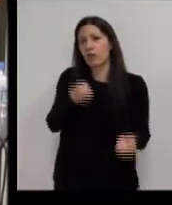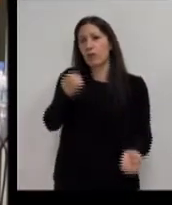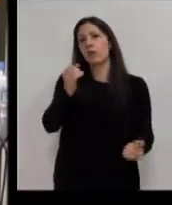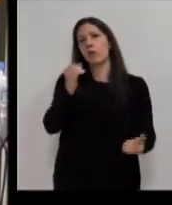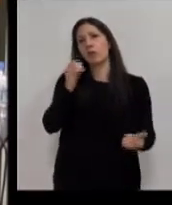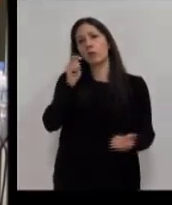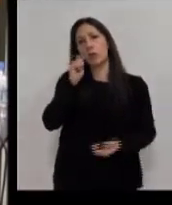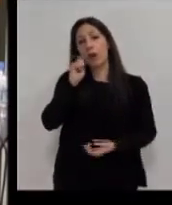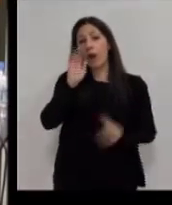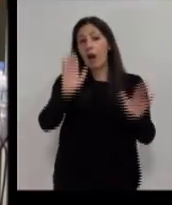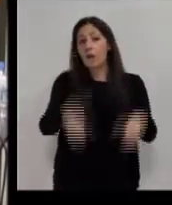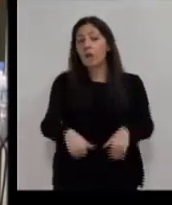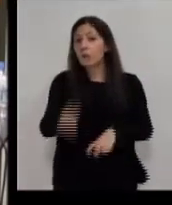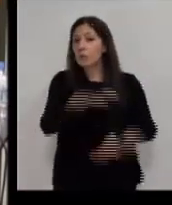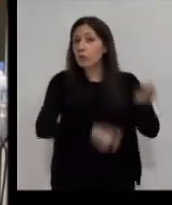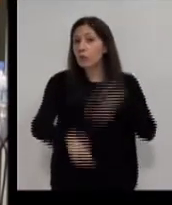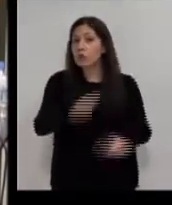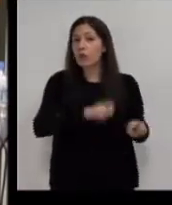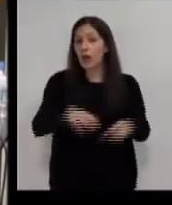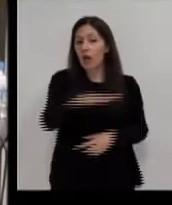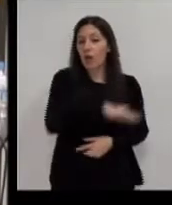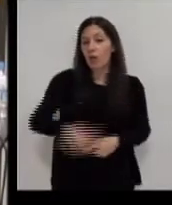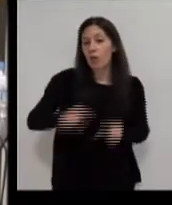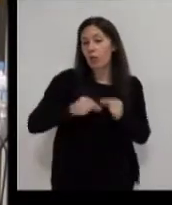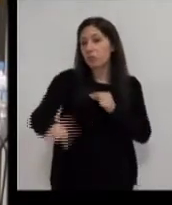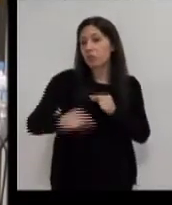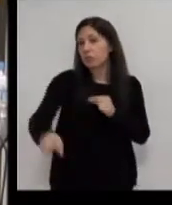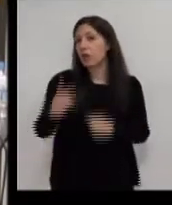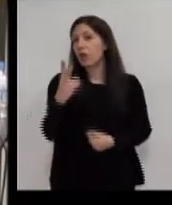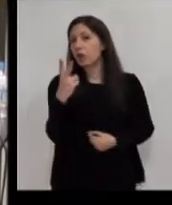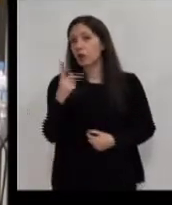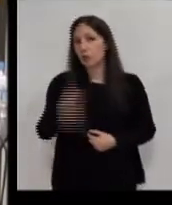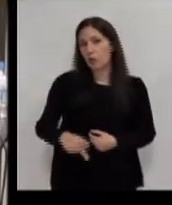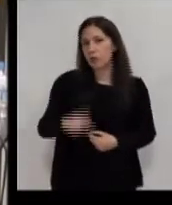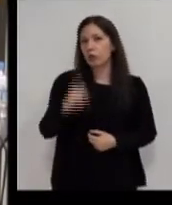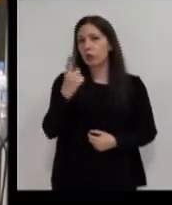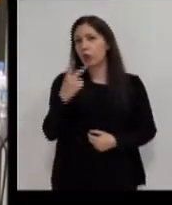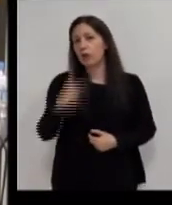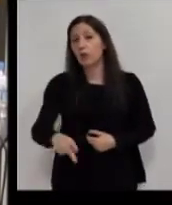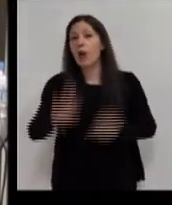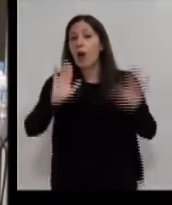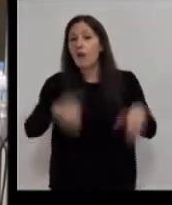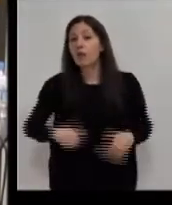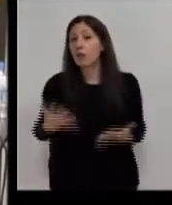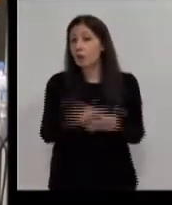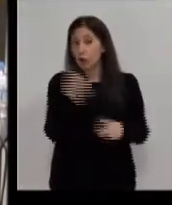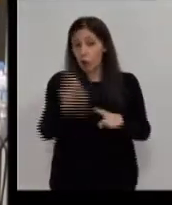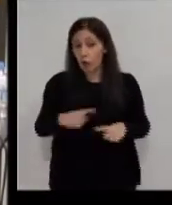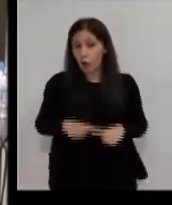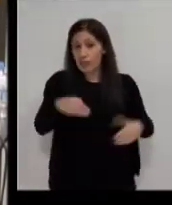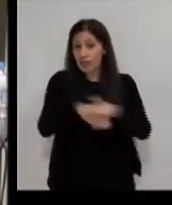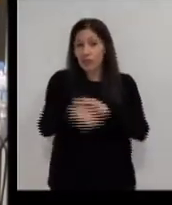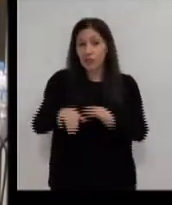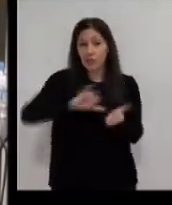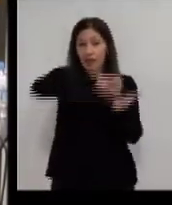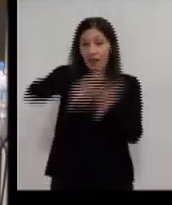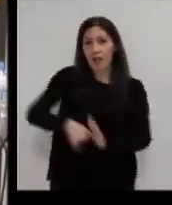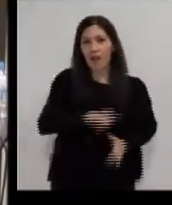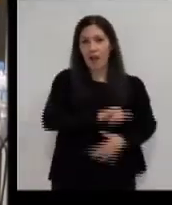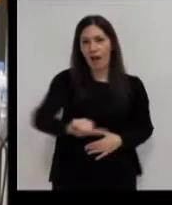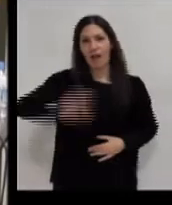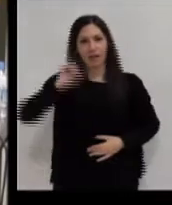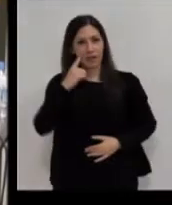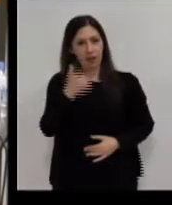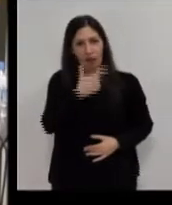oficinas de información turística, y tú señalas el radio por el que te quieres mover, 2 kilómetros, 1 kilómetro, y él te detecta todo